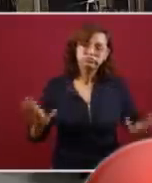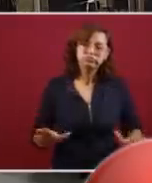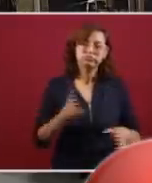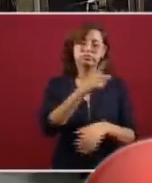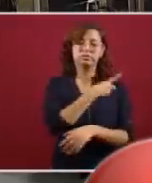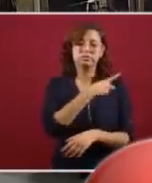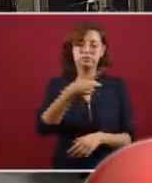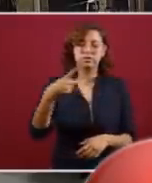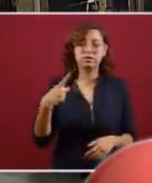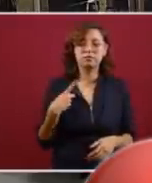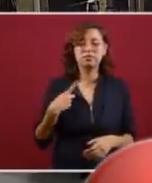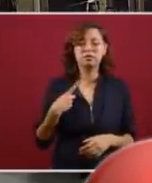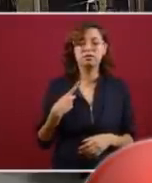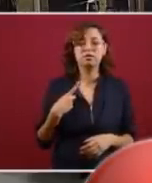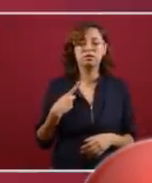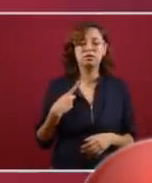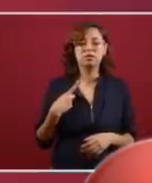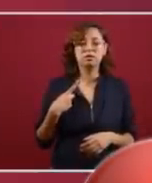de